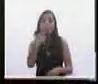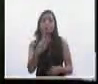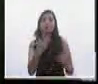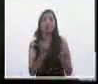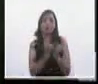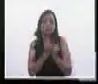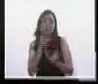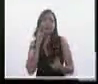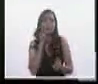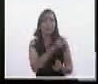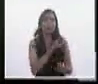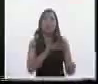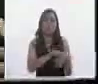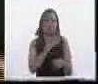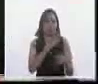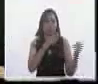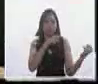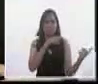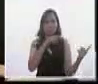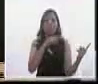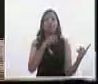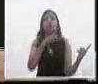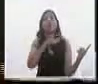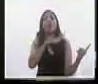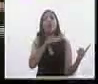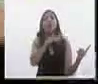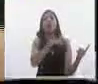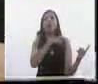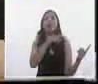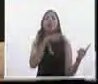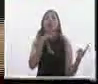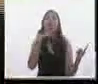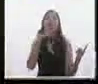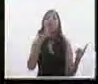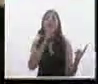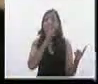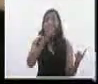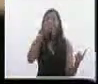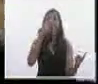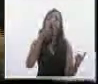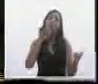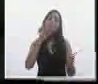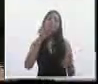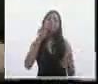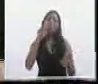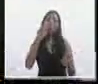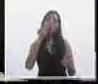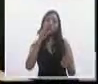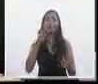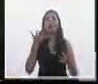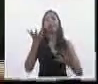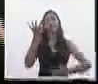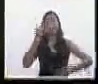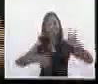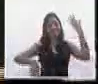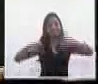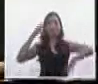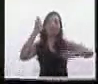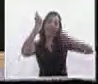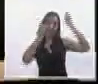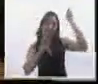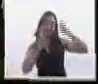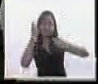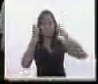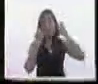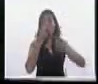como es en el caso de los sordos que utilizan una lengua bog gestual que requiere de gestos requiere de movimientos Entonces cuando